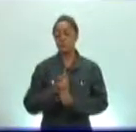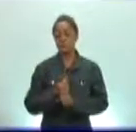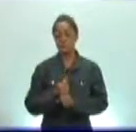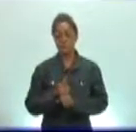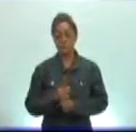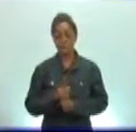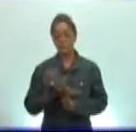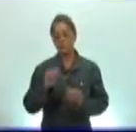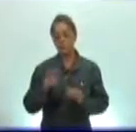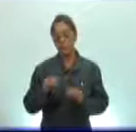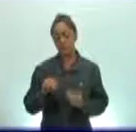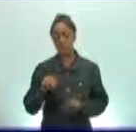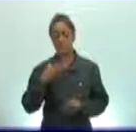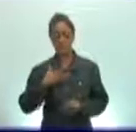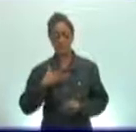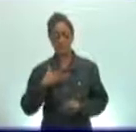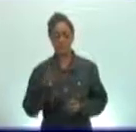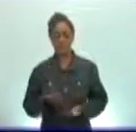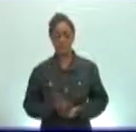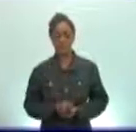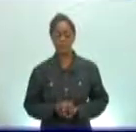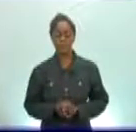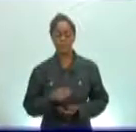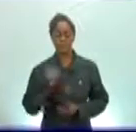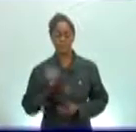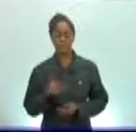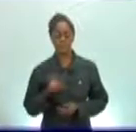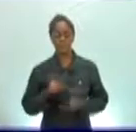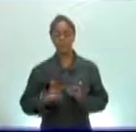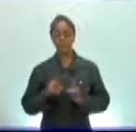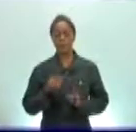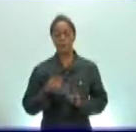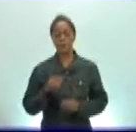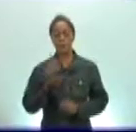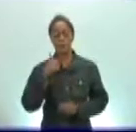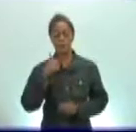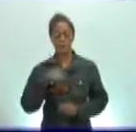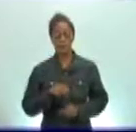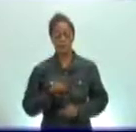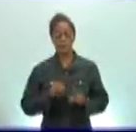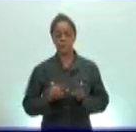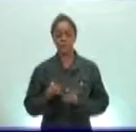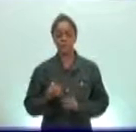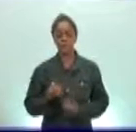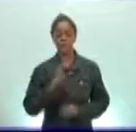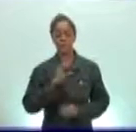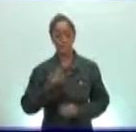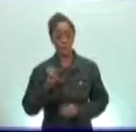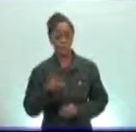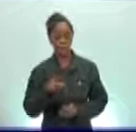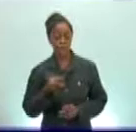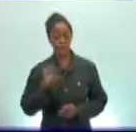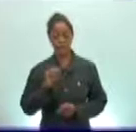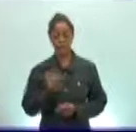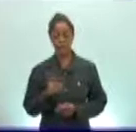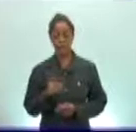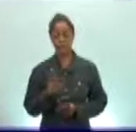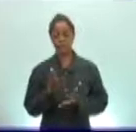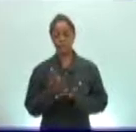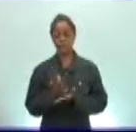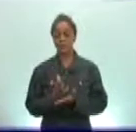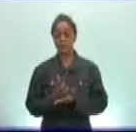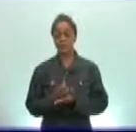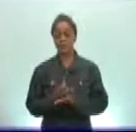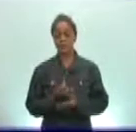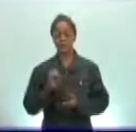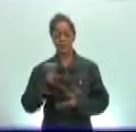dar su opinión personal. Y les voy a poner algunos ejemplos de algunas opiniones que emitieron estudiantes de